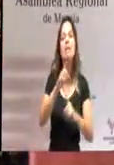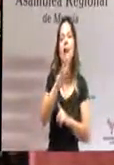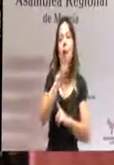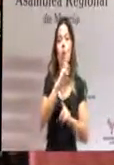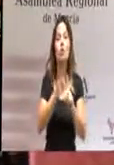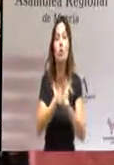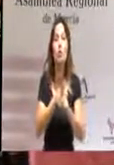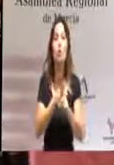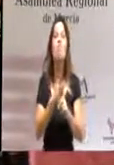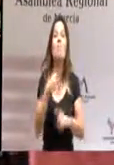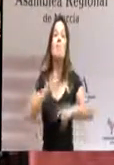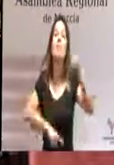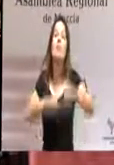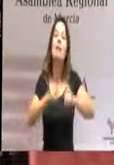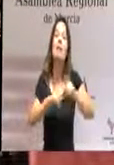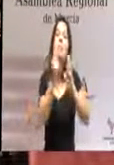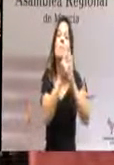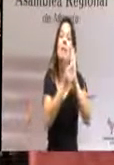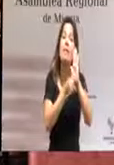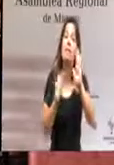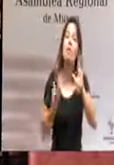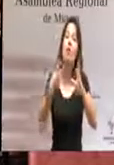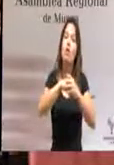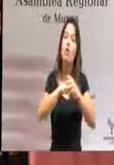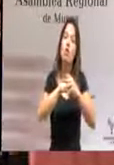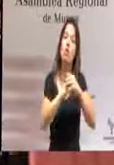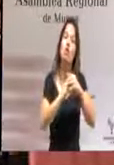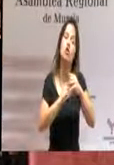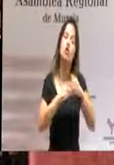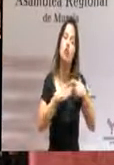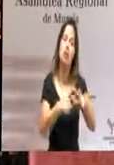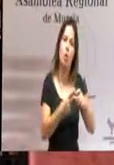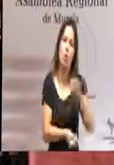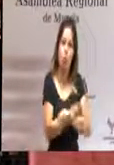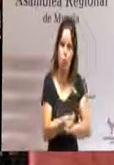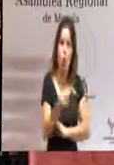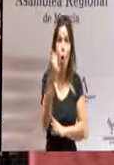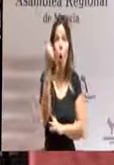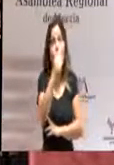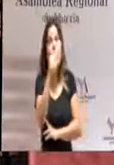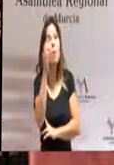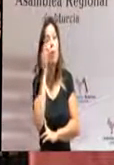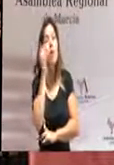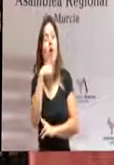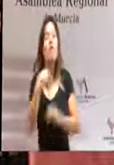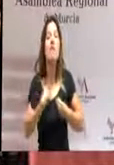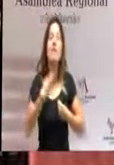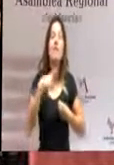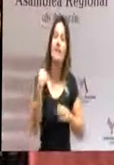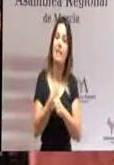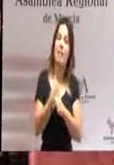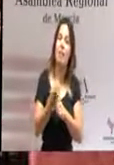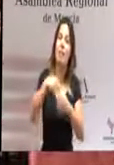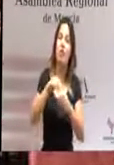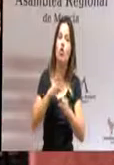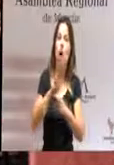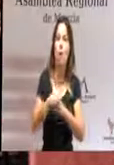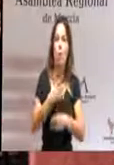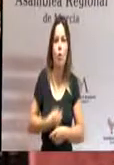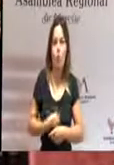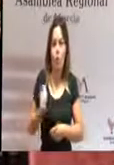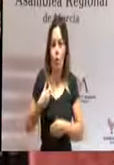gran parte de las medidas a tomar en el sector productivo. Las mujeres y hombres que viven y trabajan en el campo murciano no pueden